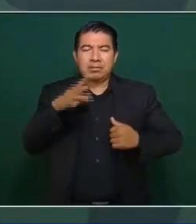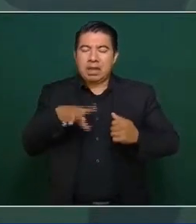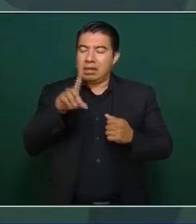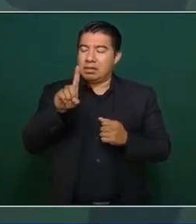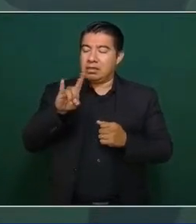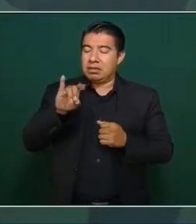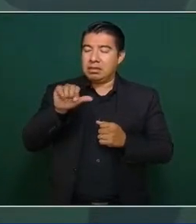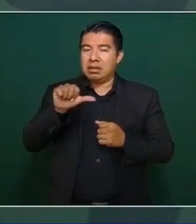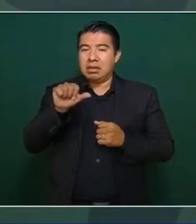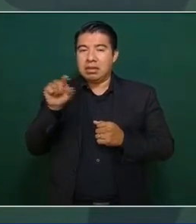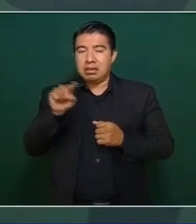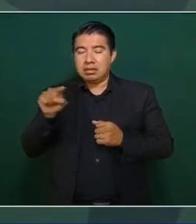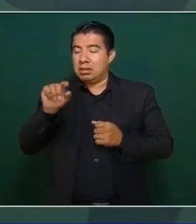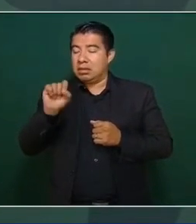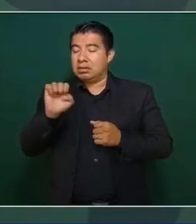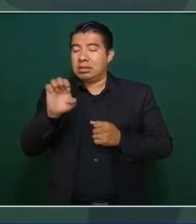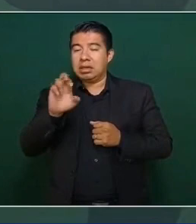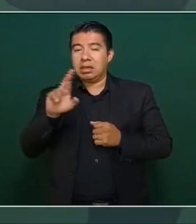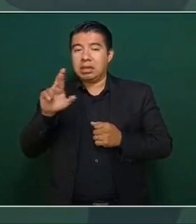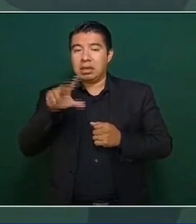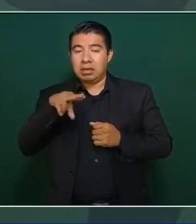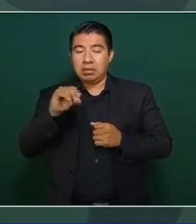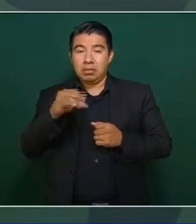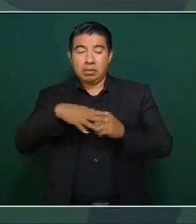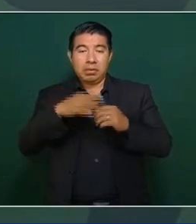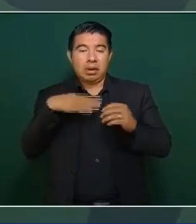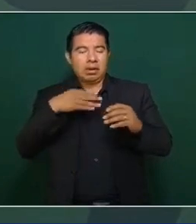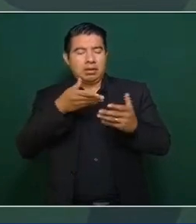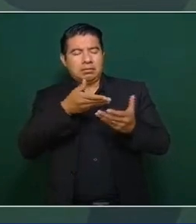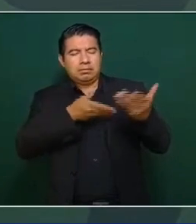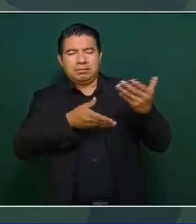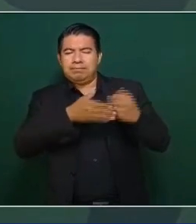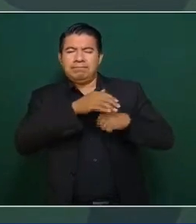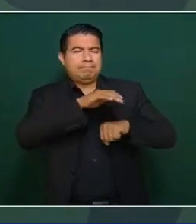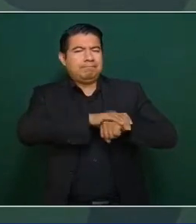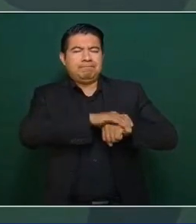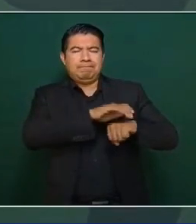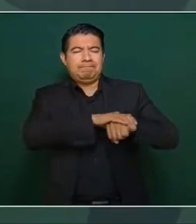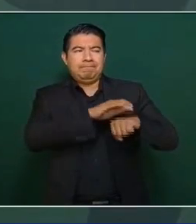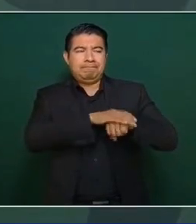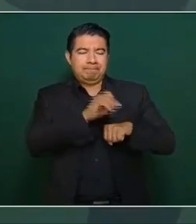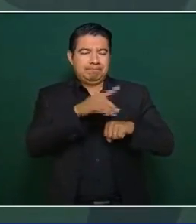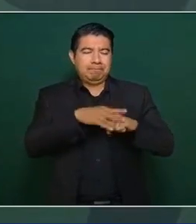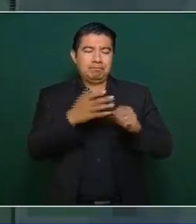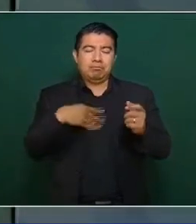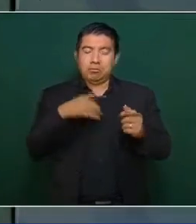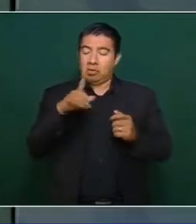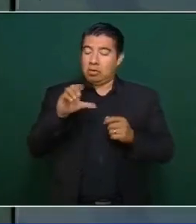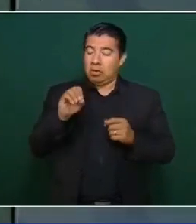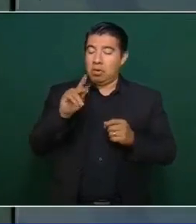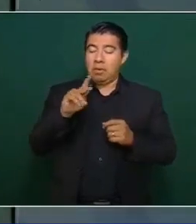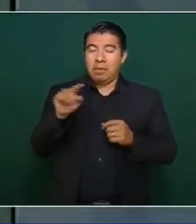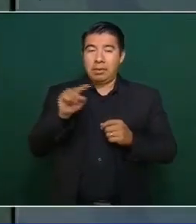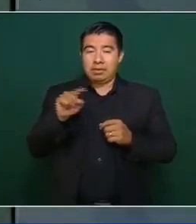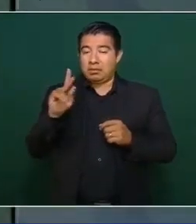Serrano, director de Pemex, muy amigo del presidente López Portillo,